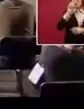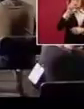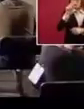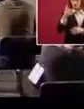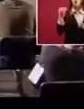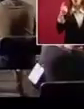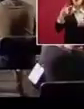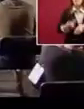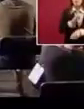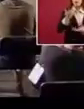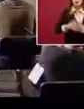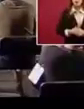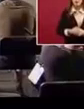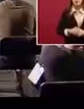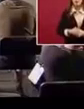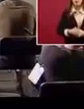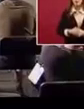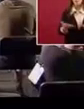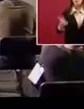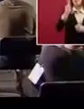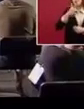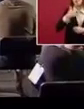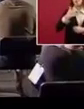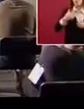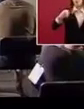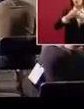pasando hay un hay un muro que los divide